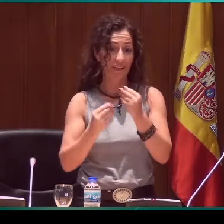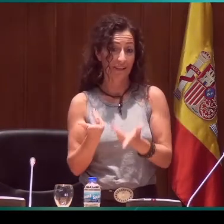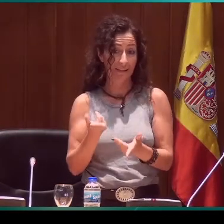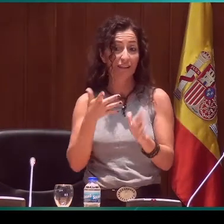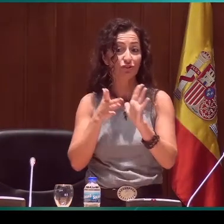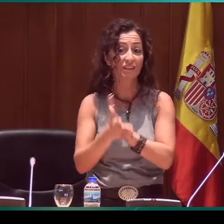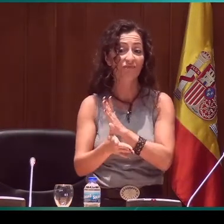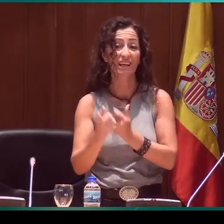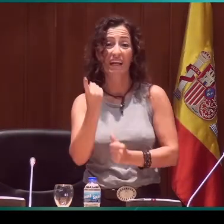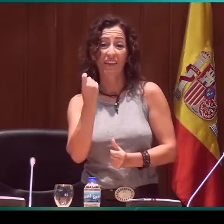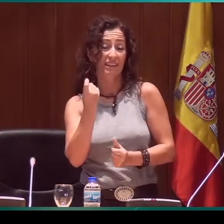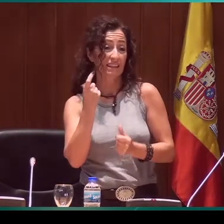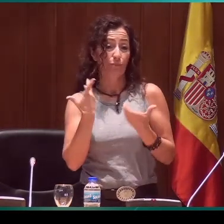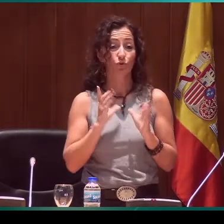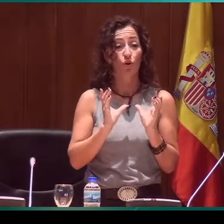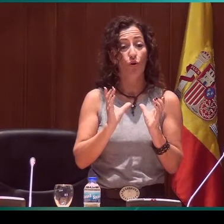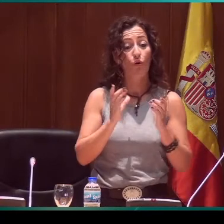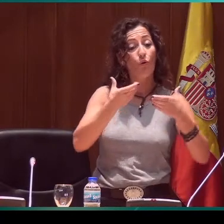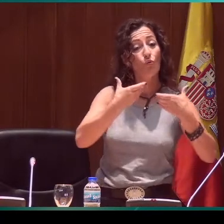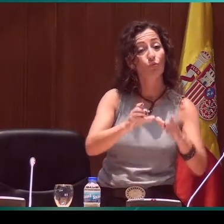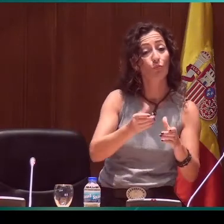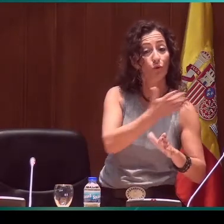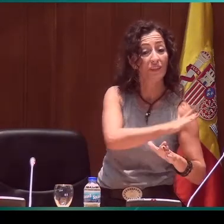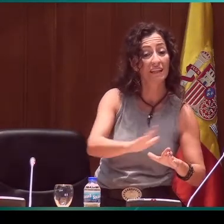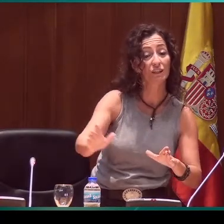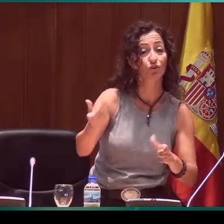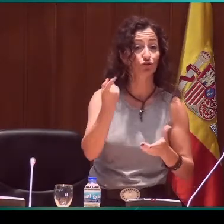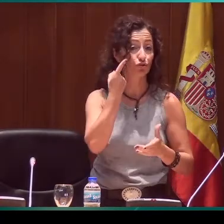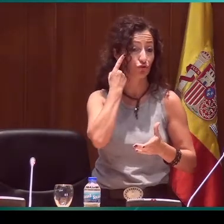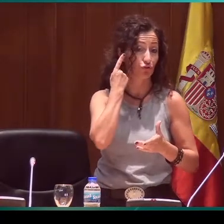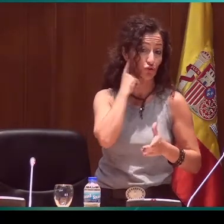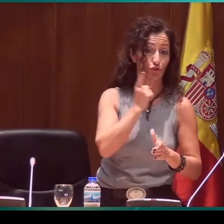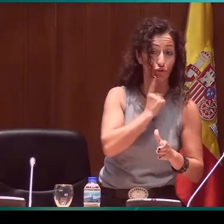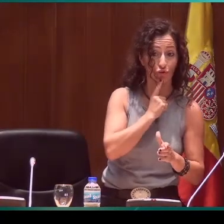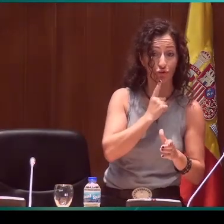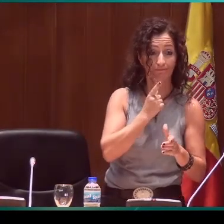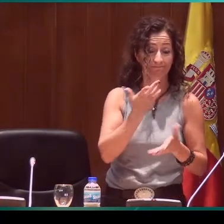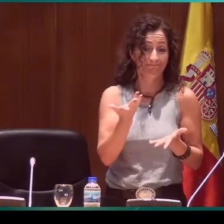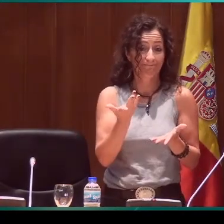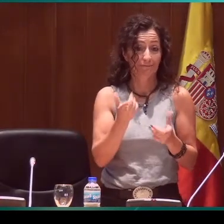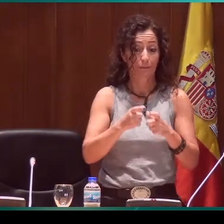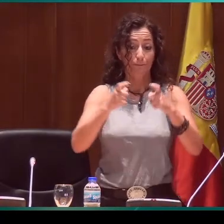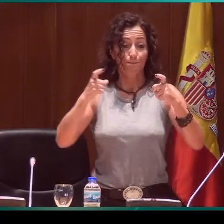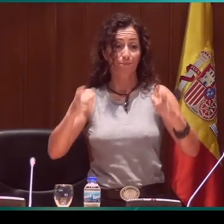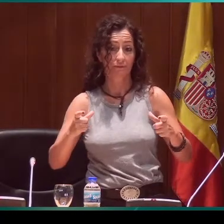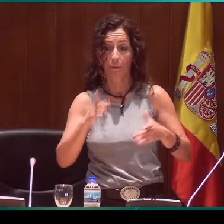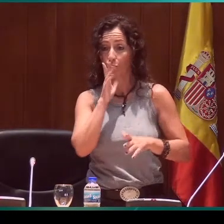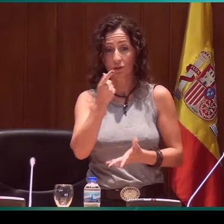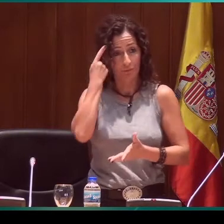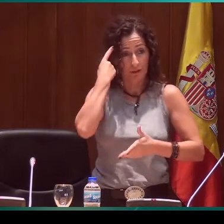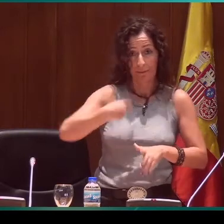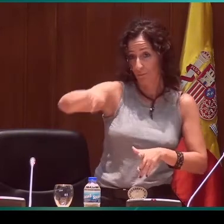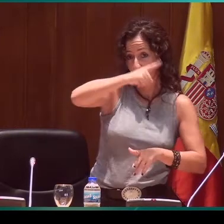estandarizar y poder difundir esta prueba, pero nos haría falta contar con grupos de sordos